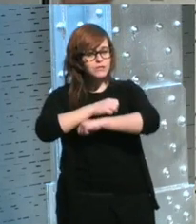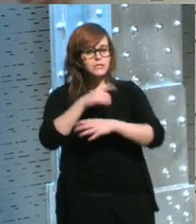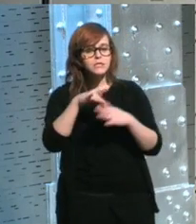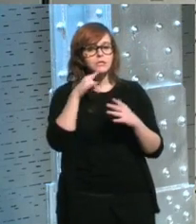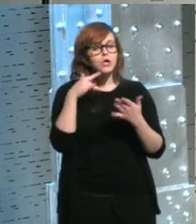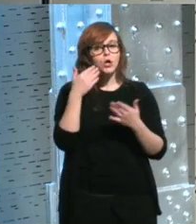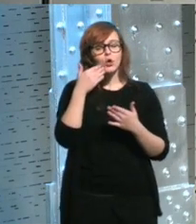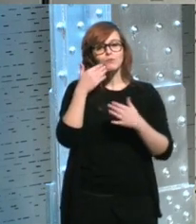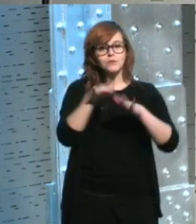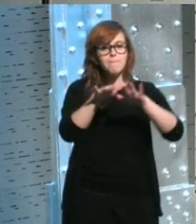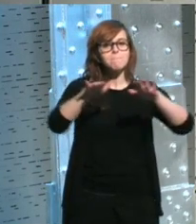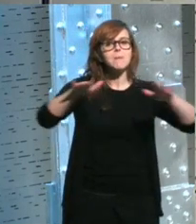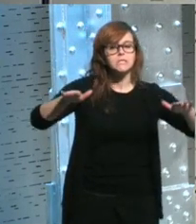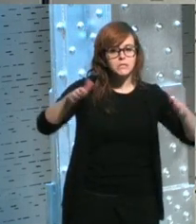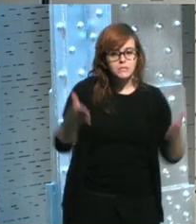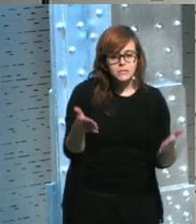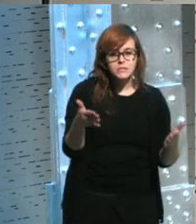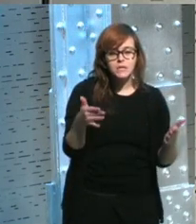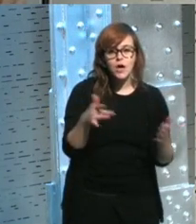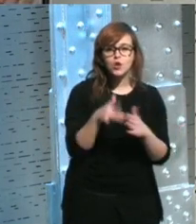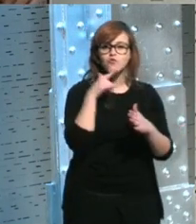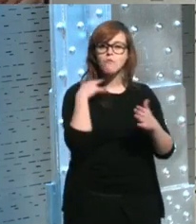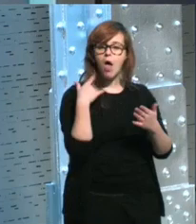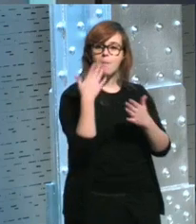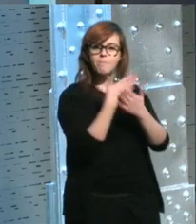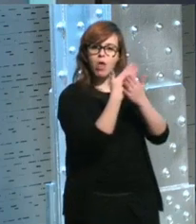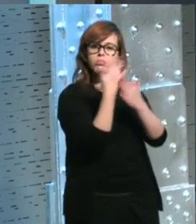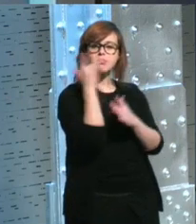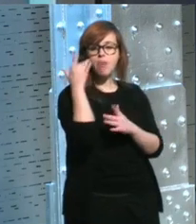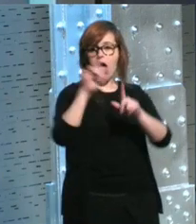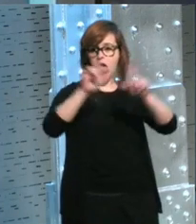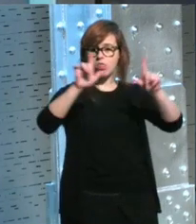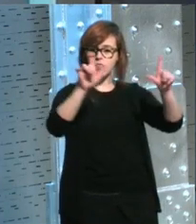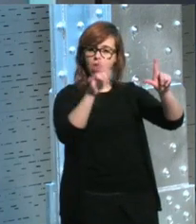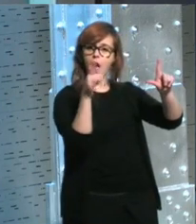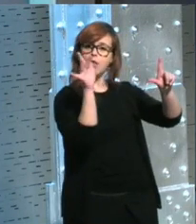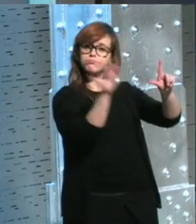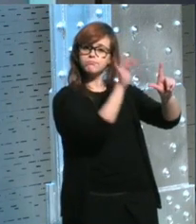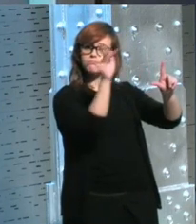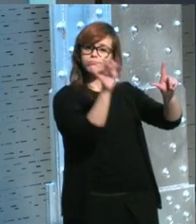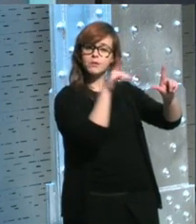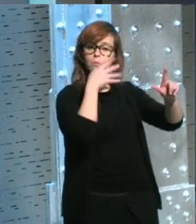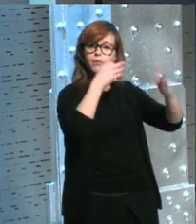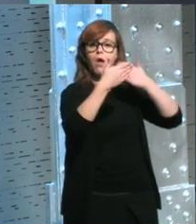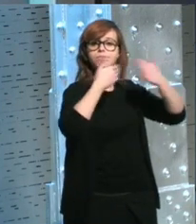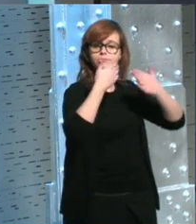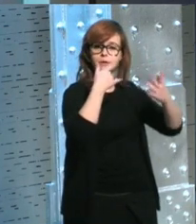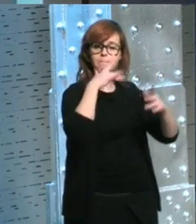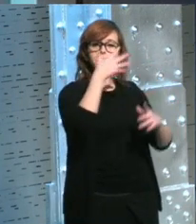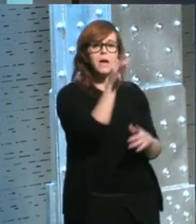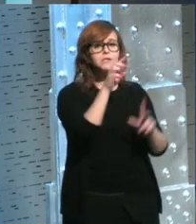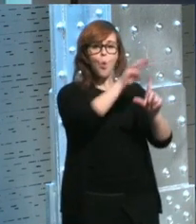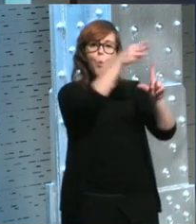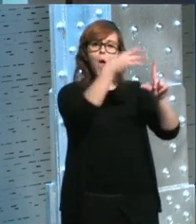mesa con pantalla multitáctil, y entonces se podía conversar, pero también interactuar con la